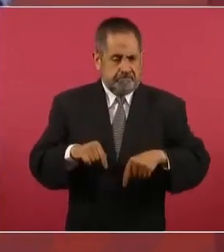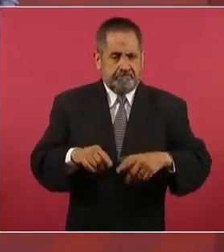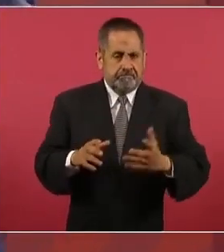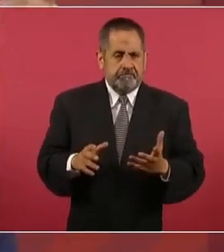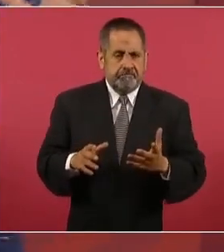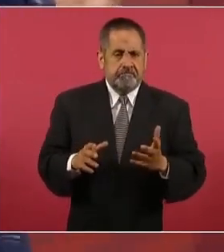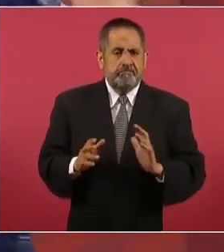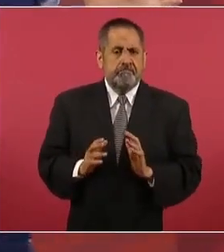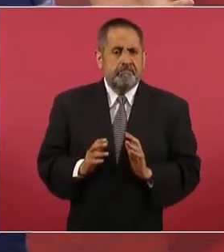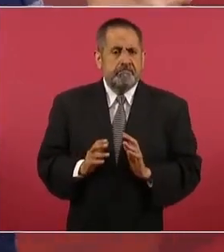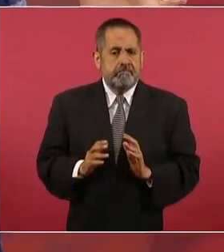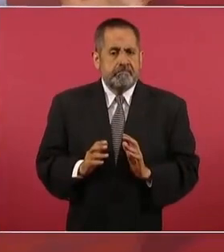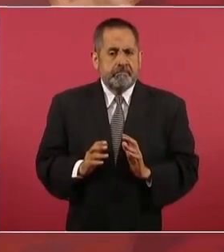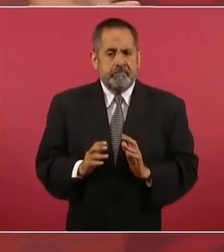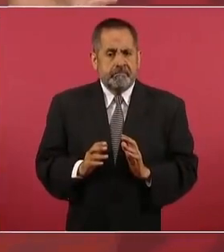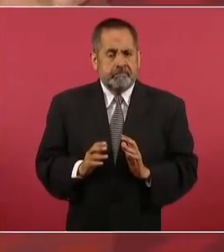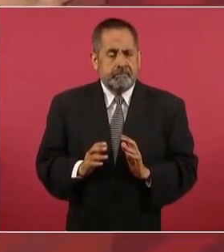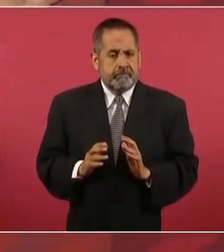es